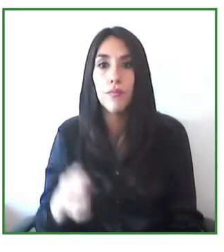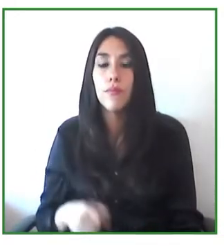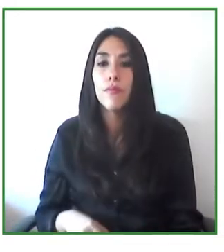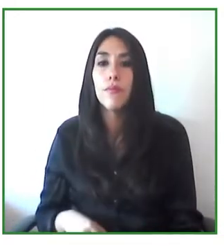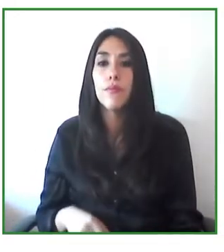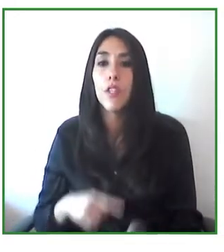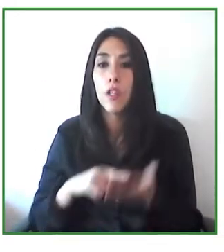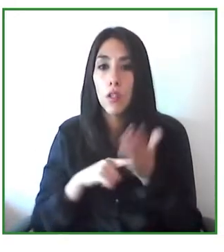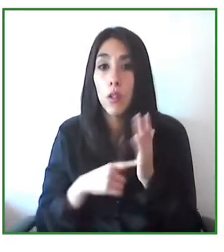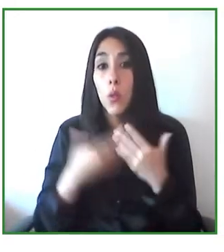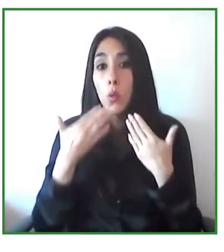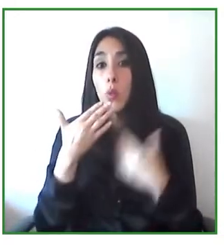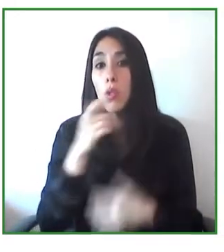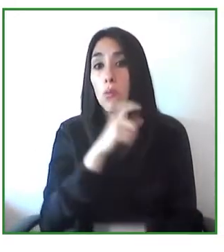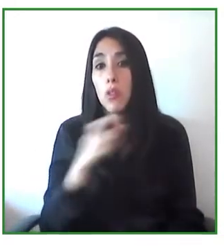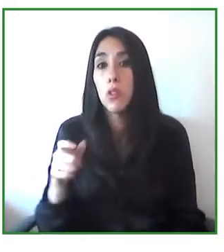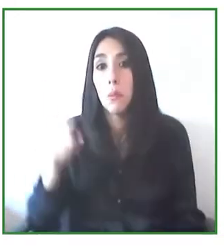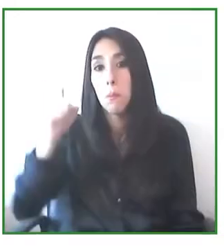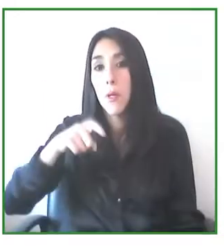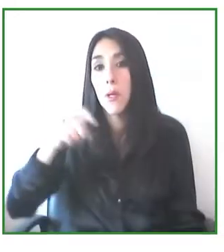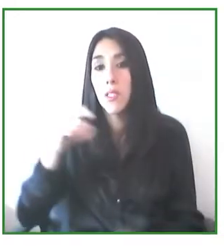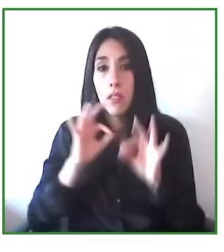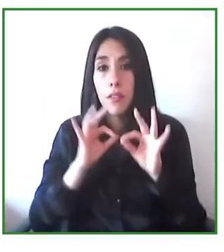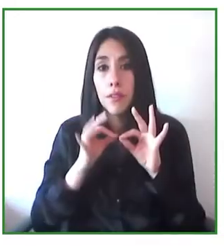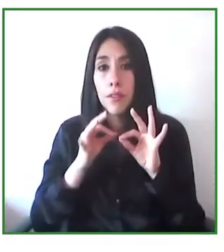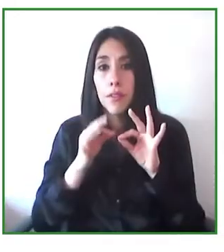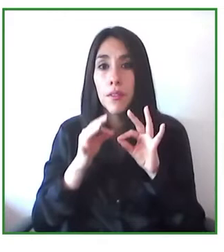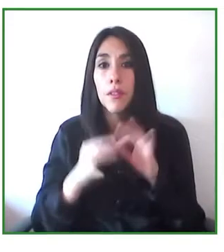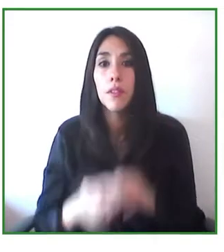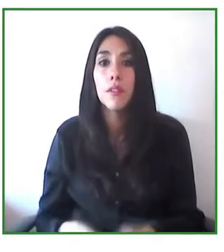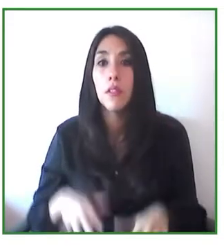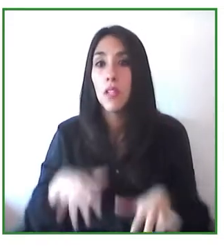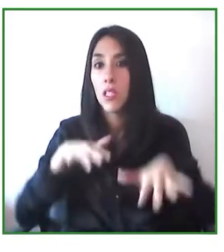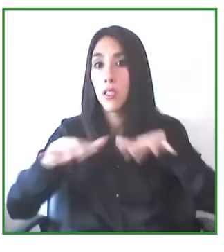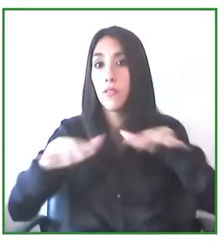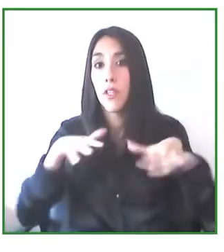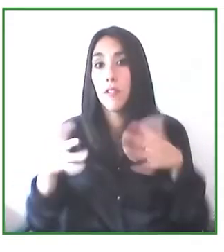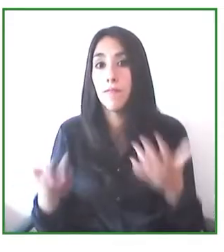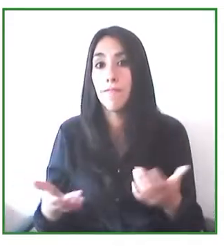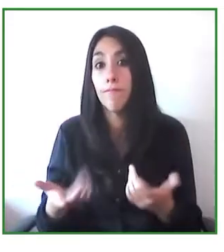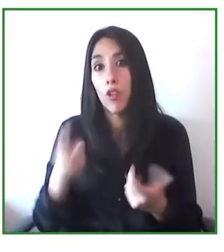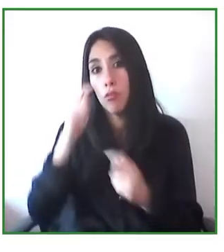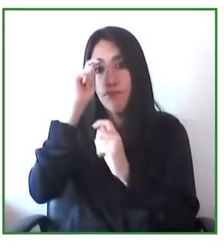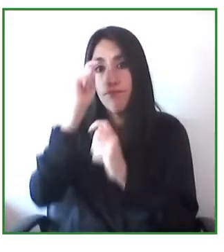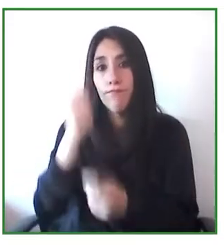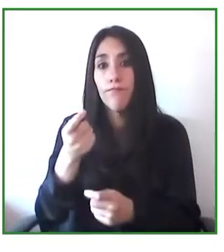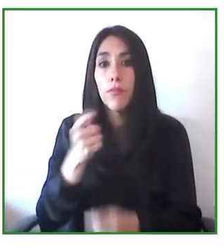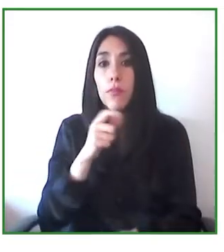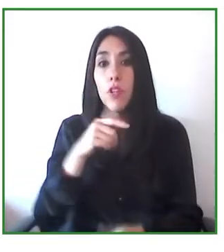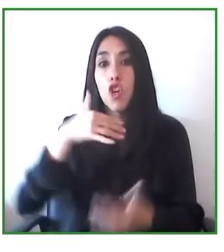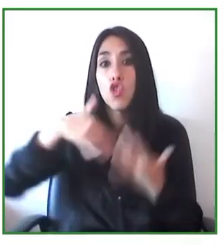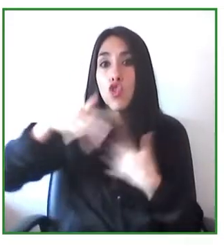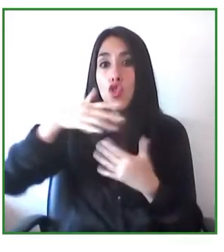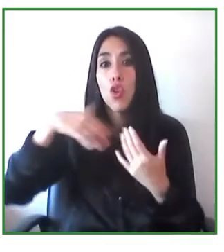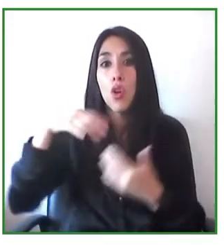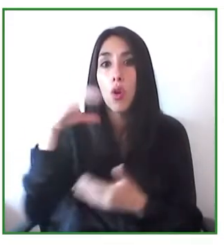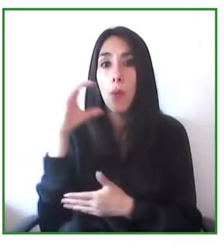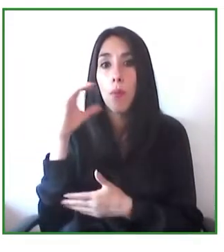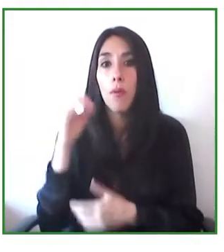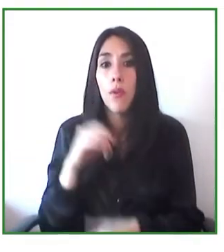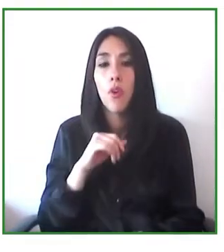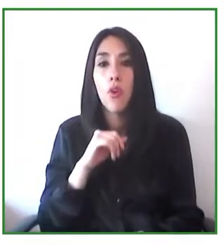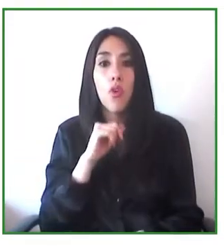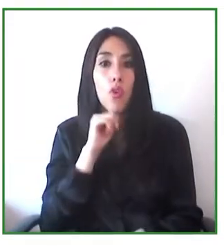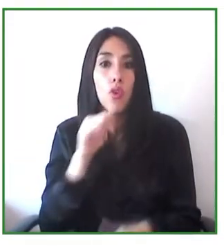de interpretación y pues debemos reconocer que el contexto colombiano no oferta el recurso humano